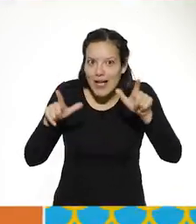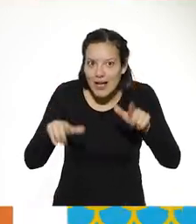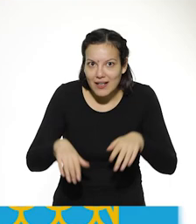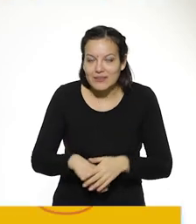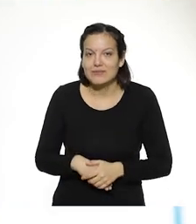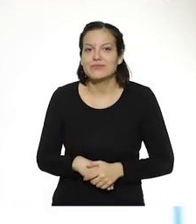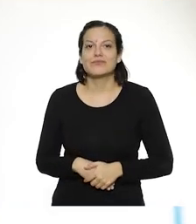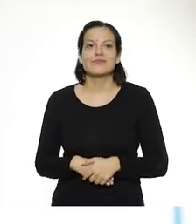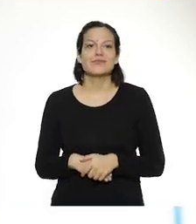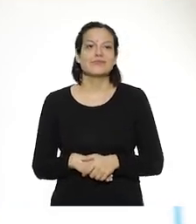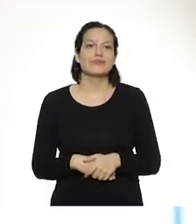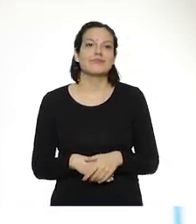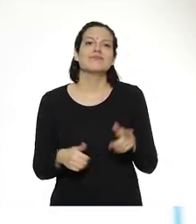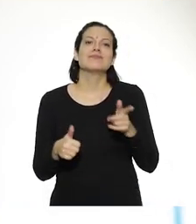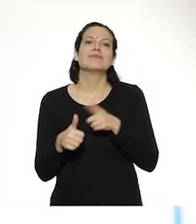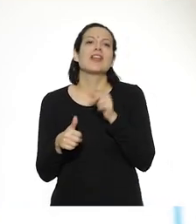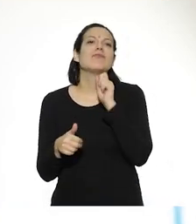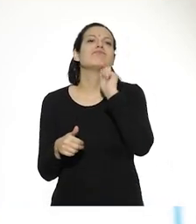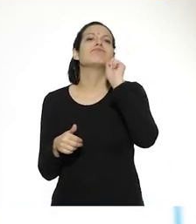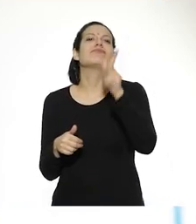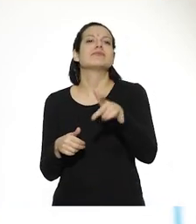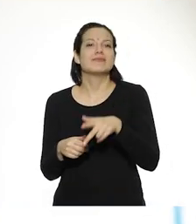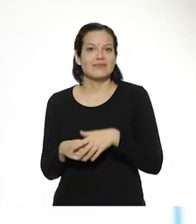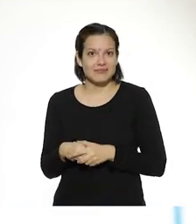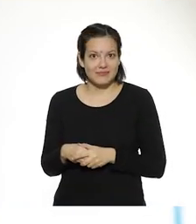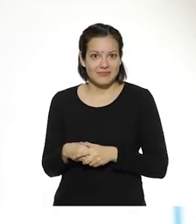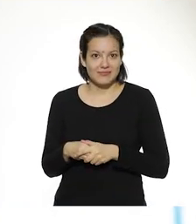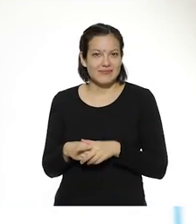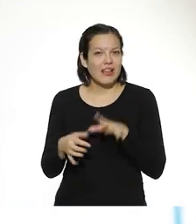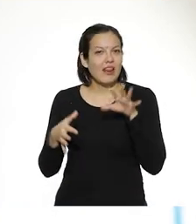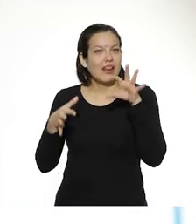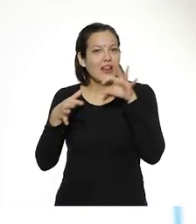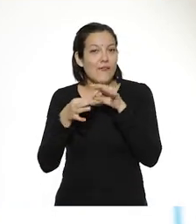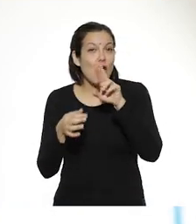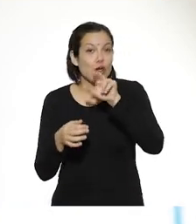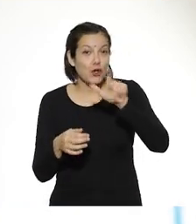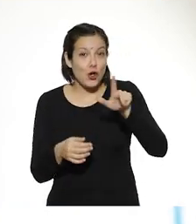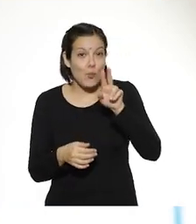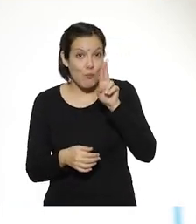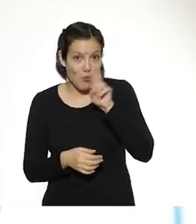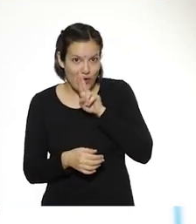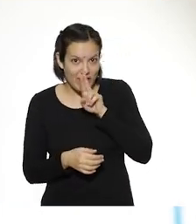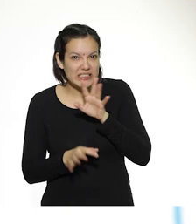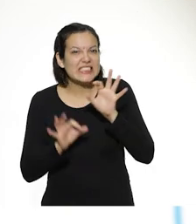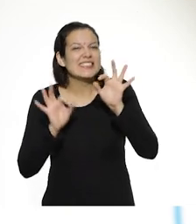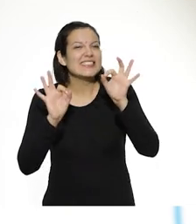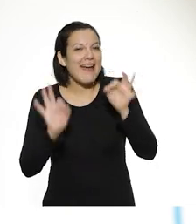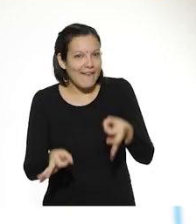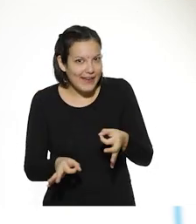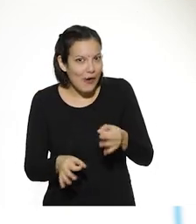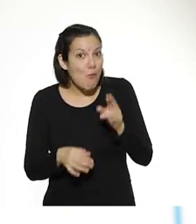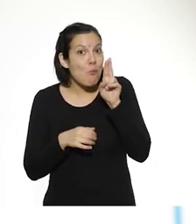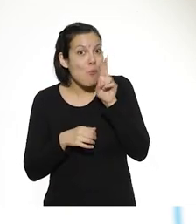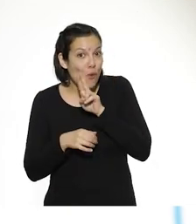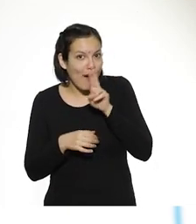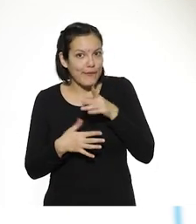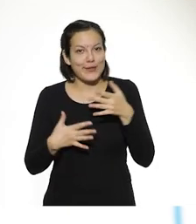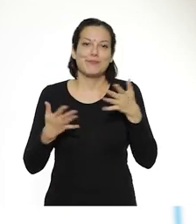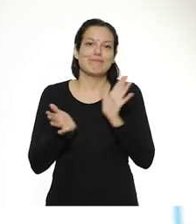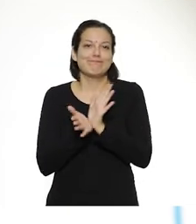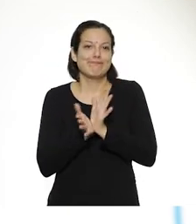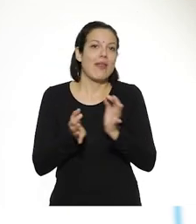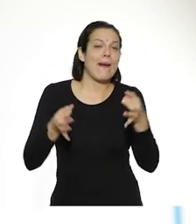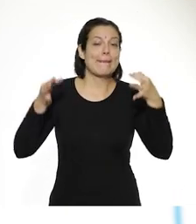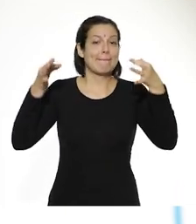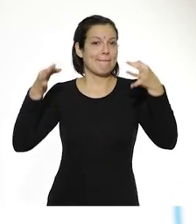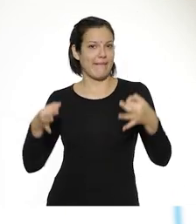sorprender. Te tiro una, que tiene que ver con el rol de la mujer. ¿Sabías que la mujer honrada y de